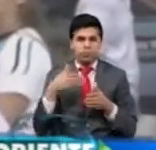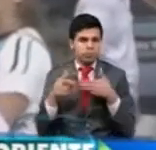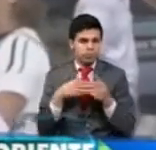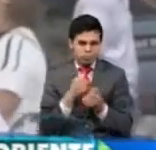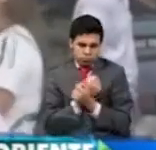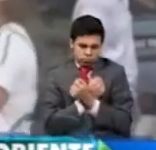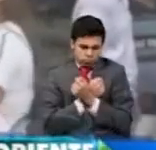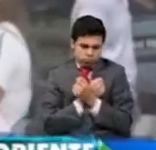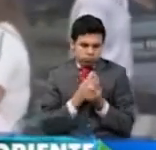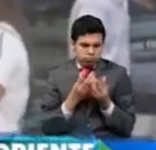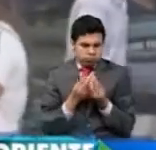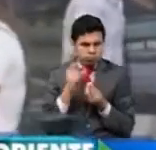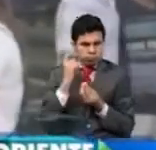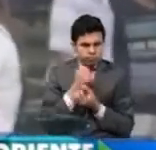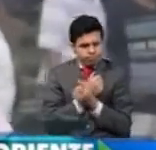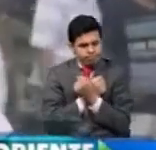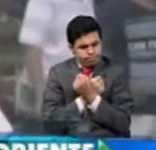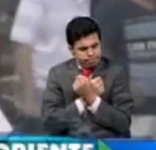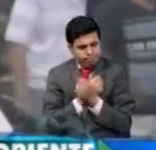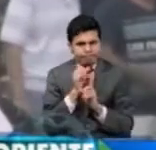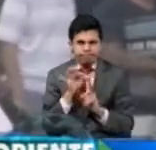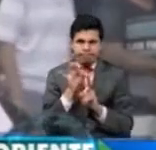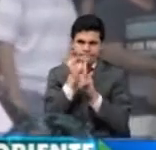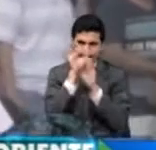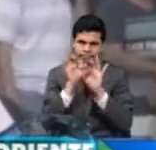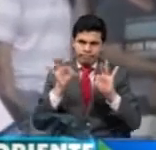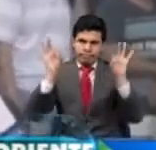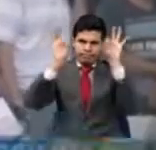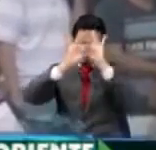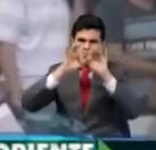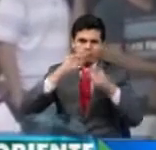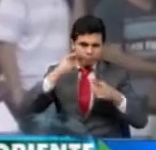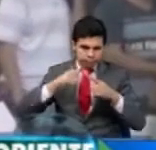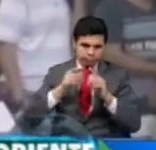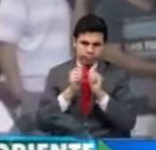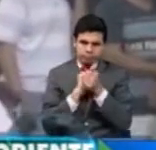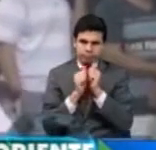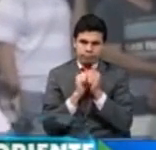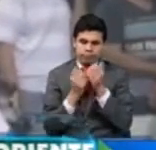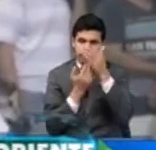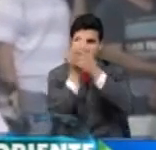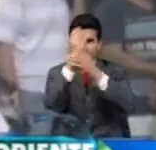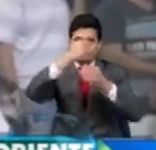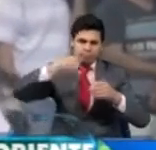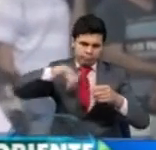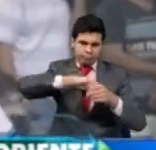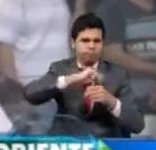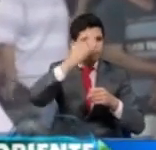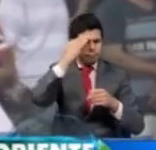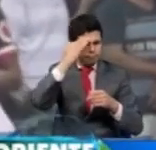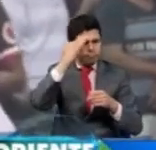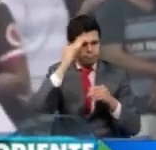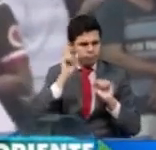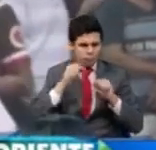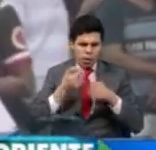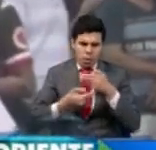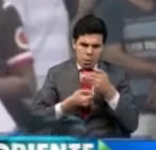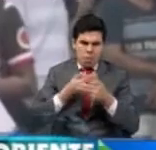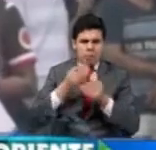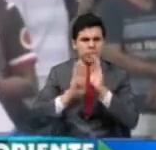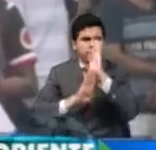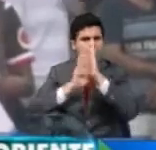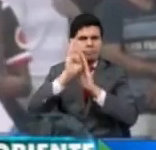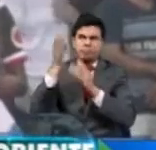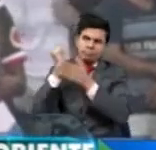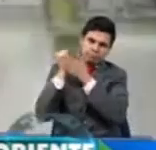él por el equipo con amor board por este deporte que es nuevo y que yo sé que nos va a dar muchas muchas cosas con las